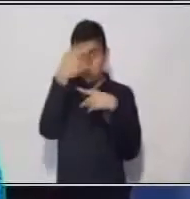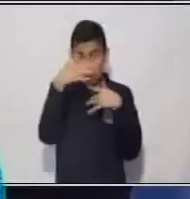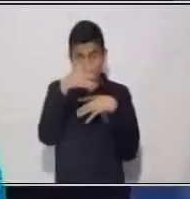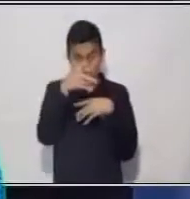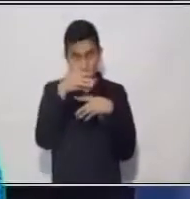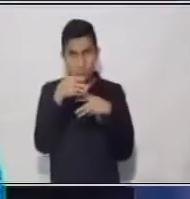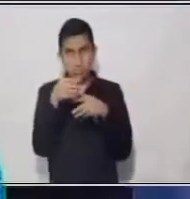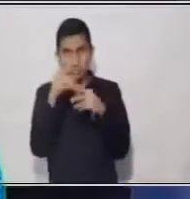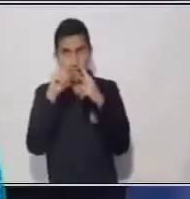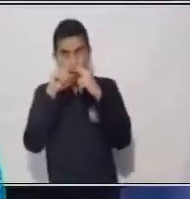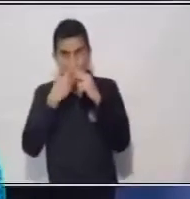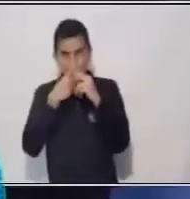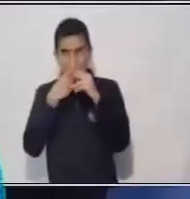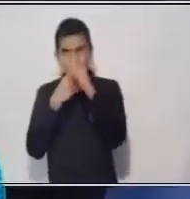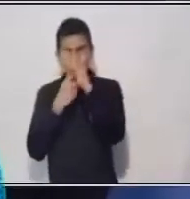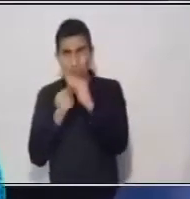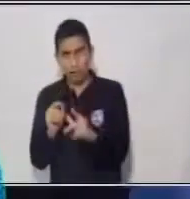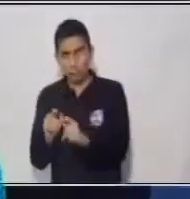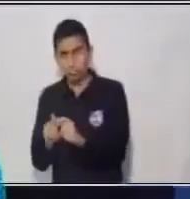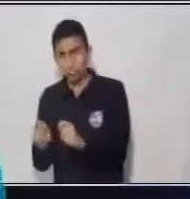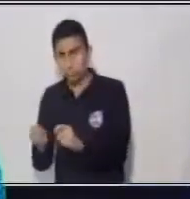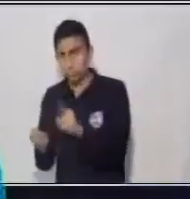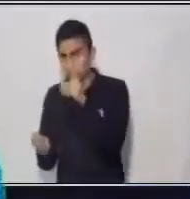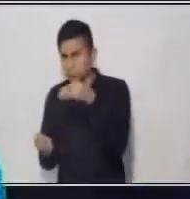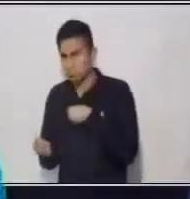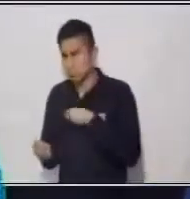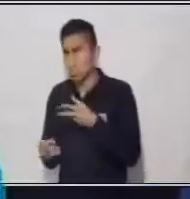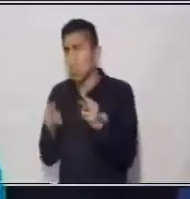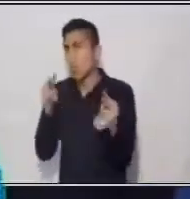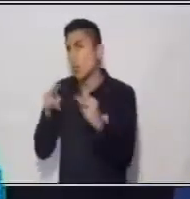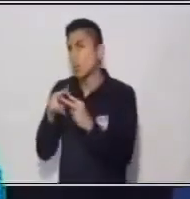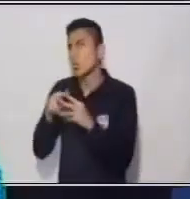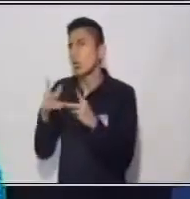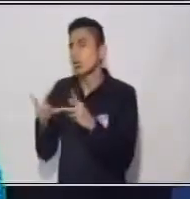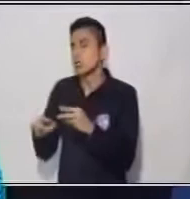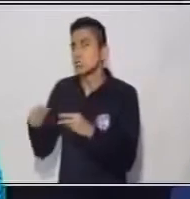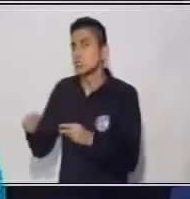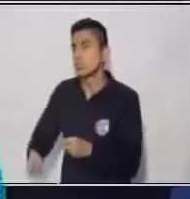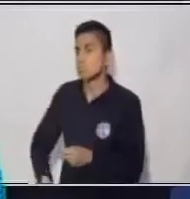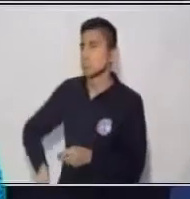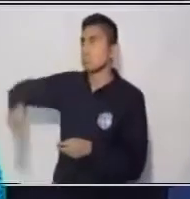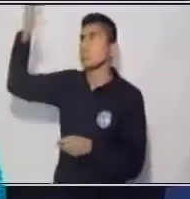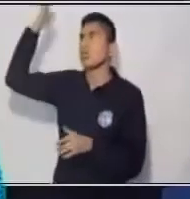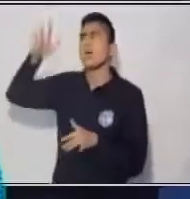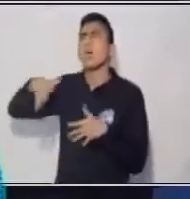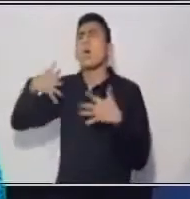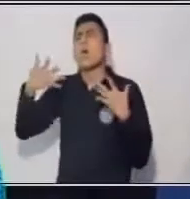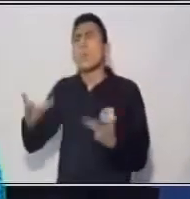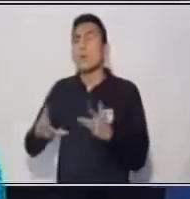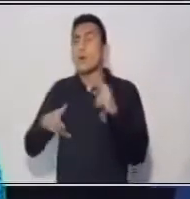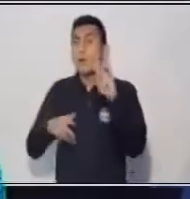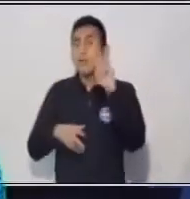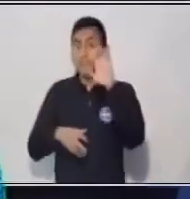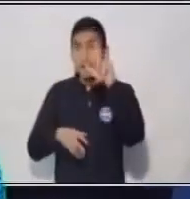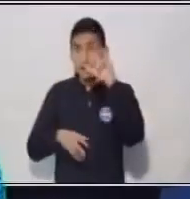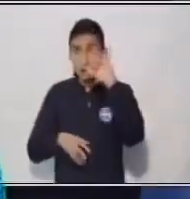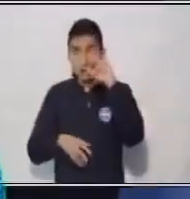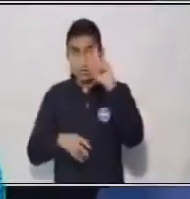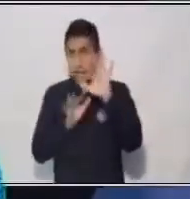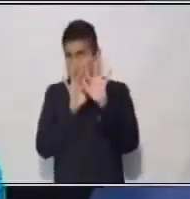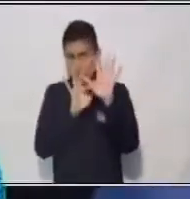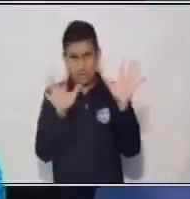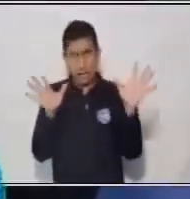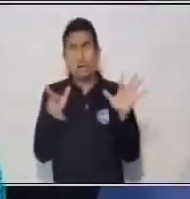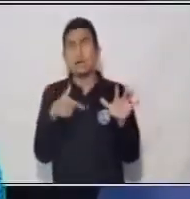lanzado desde este punto inicial, nosotros queremos conocer la altura. Tenemos la velocidad y sabemos